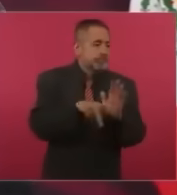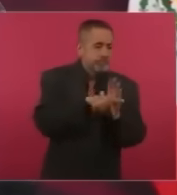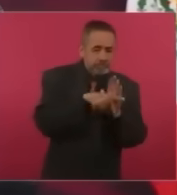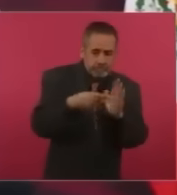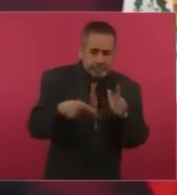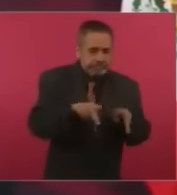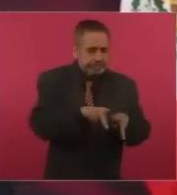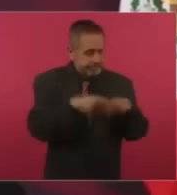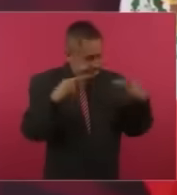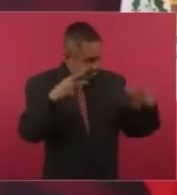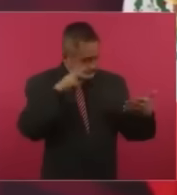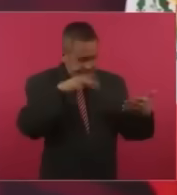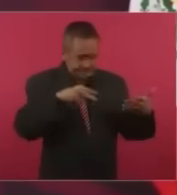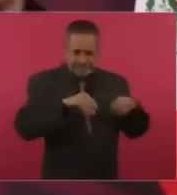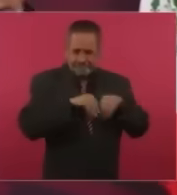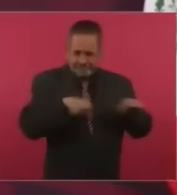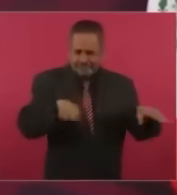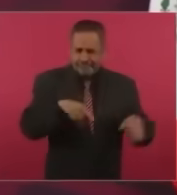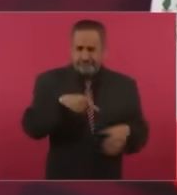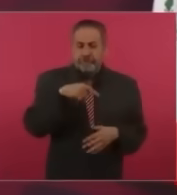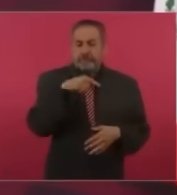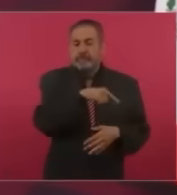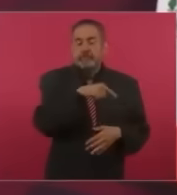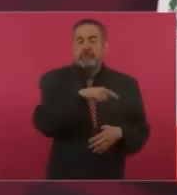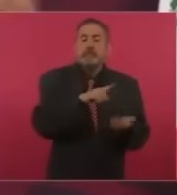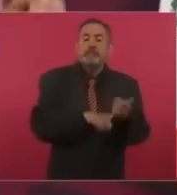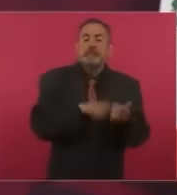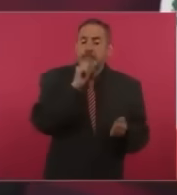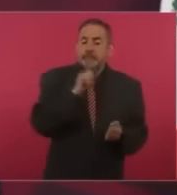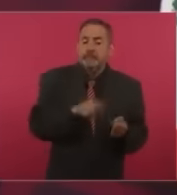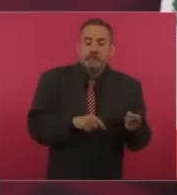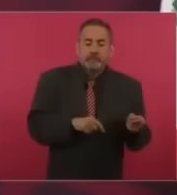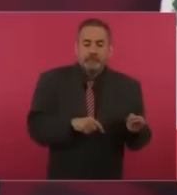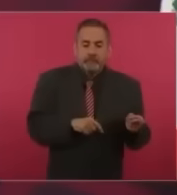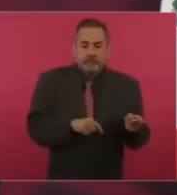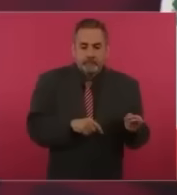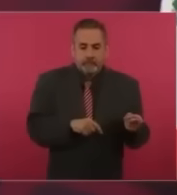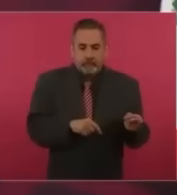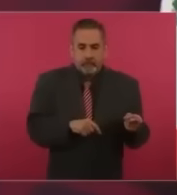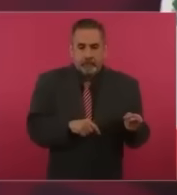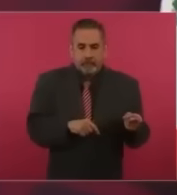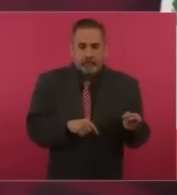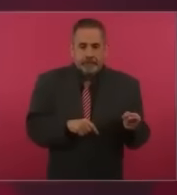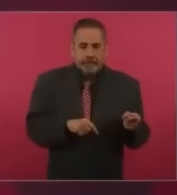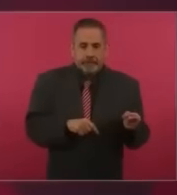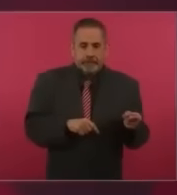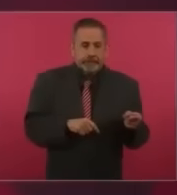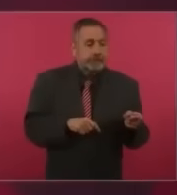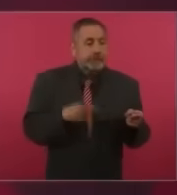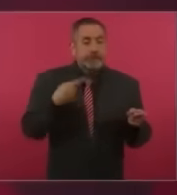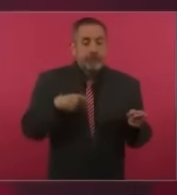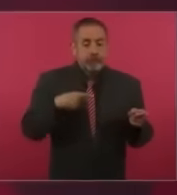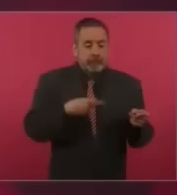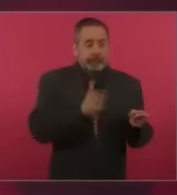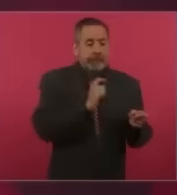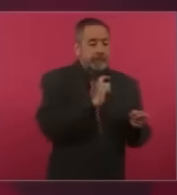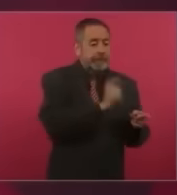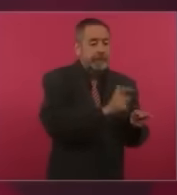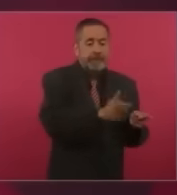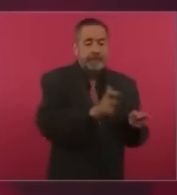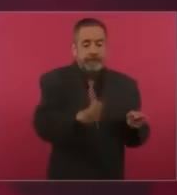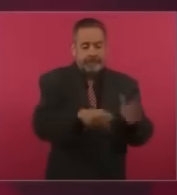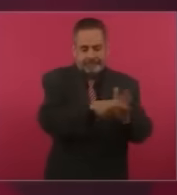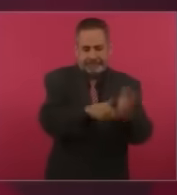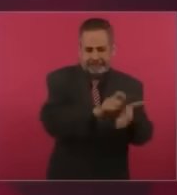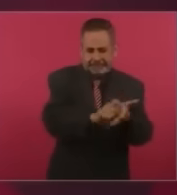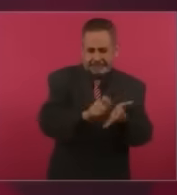regenerar el tejido los bosques o el cabello implica que existían previamente y habría que reponerlos el nombre lo puso